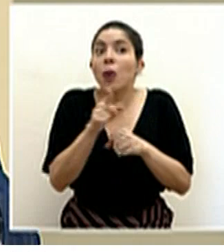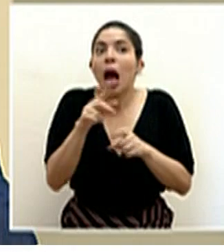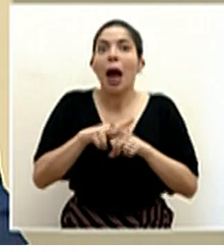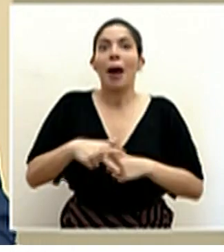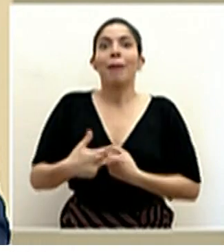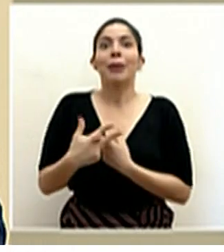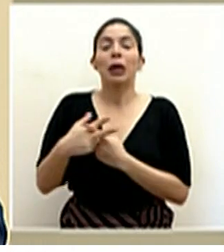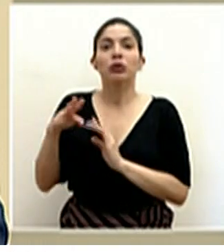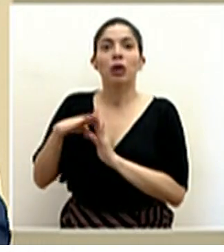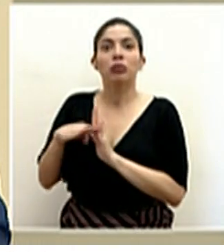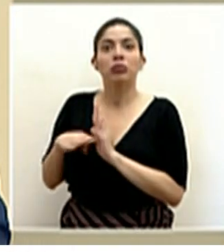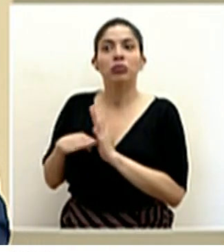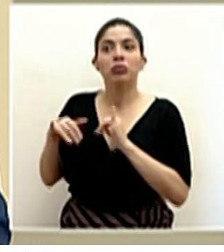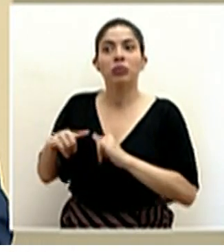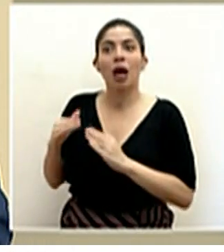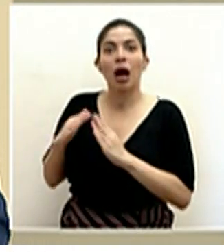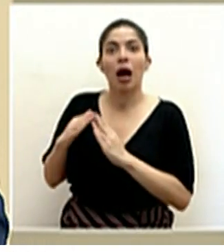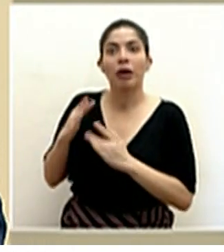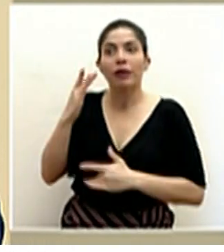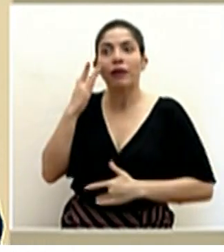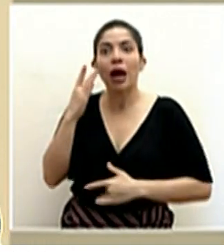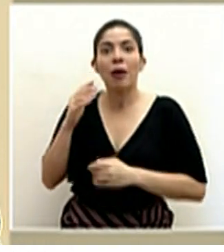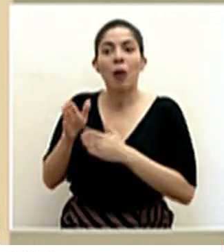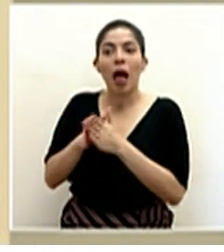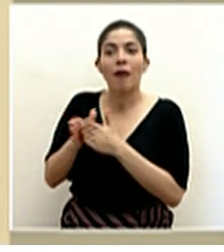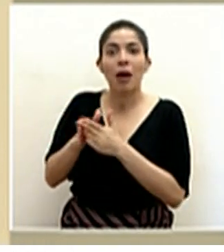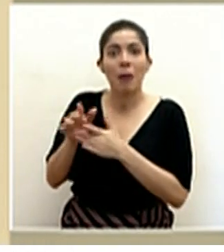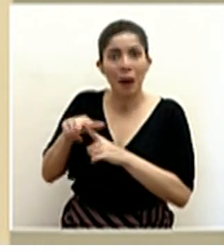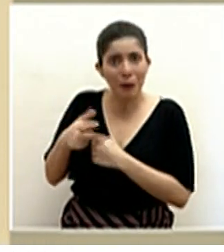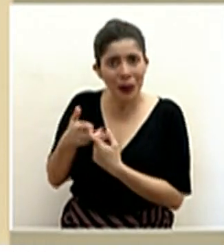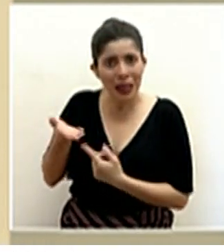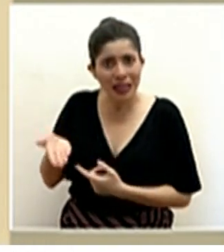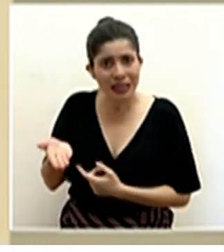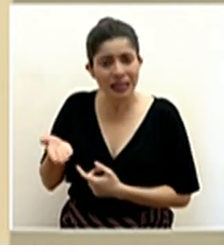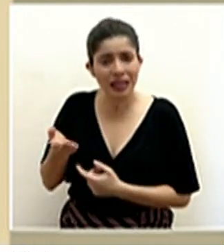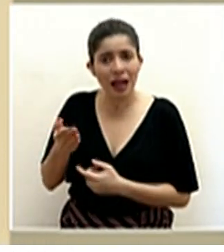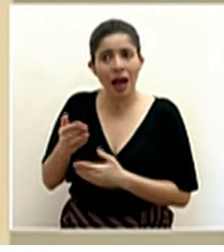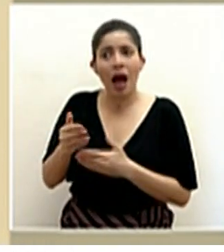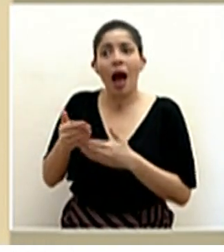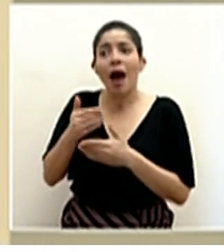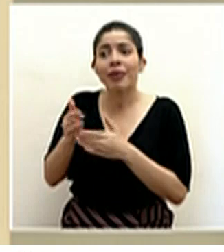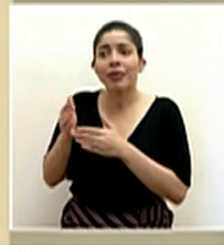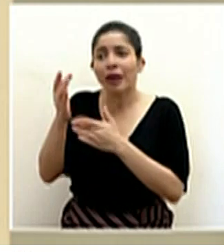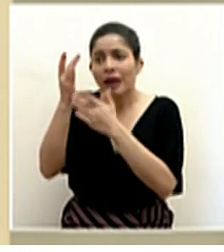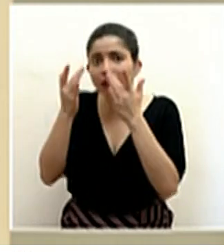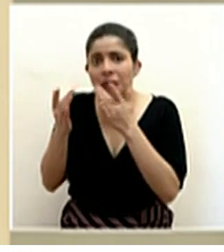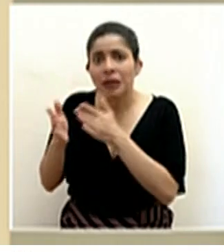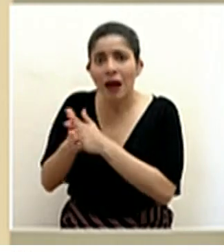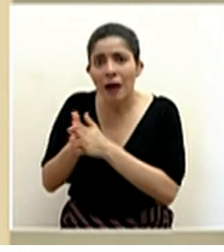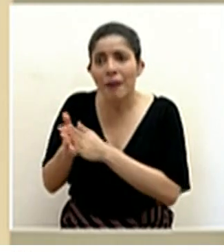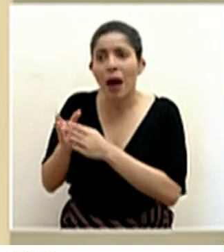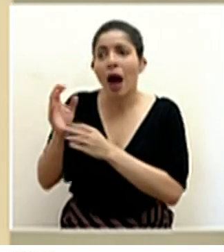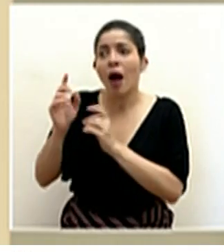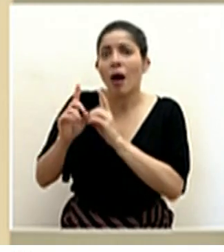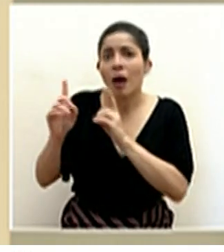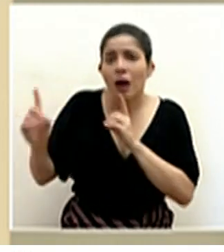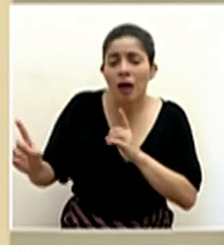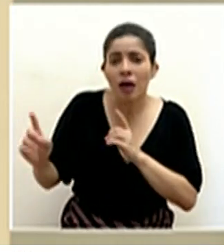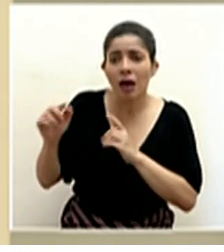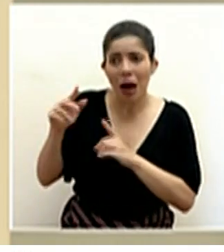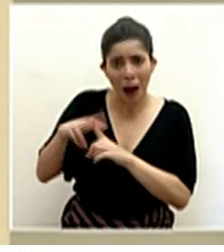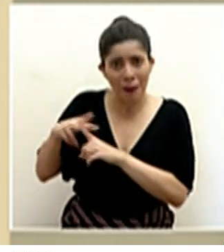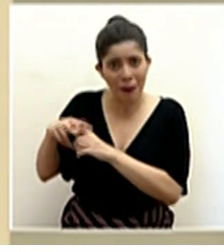aplicar lo de no salir de la casa si está enfermo, lo de lavarse las manos antes de tocarse la cara, o lo del distanciamiento físico del